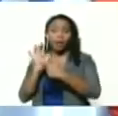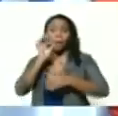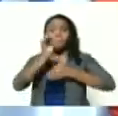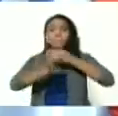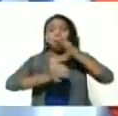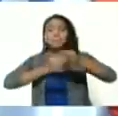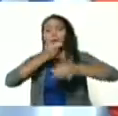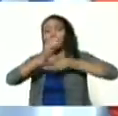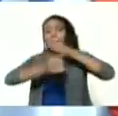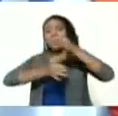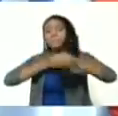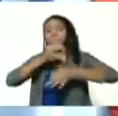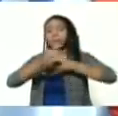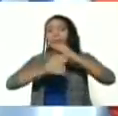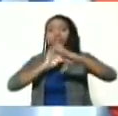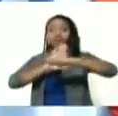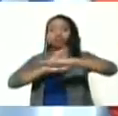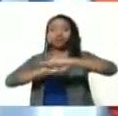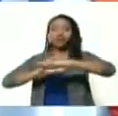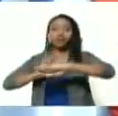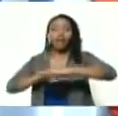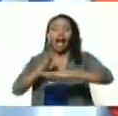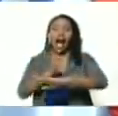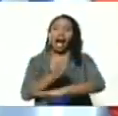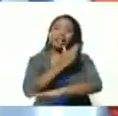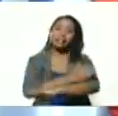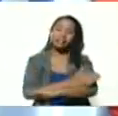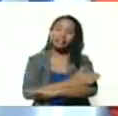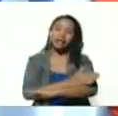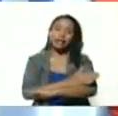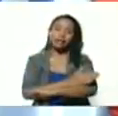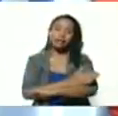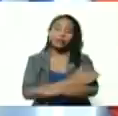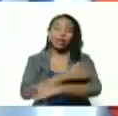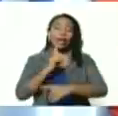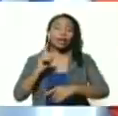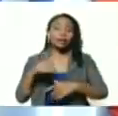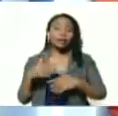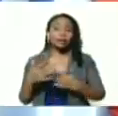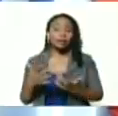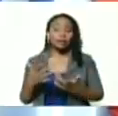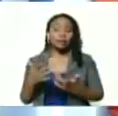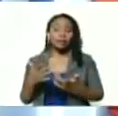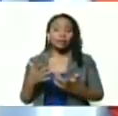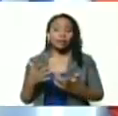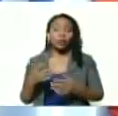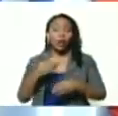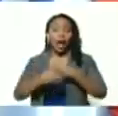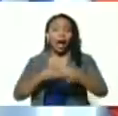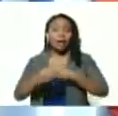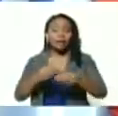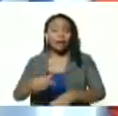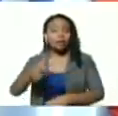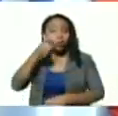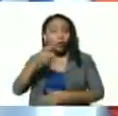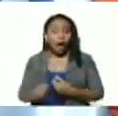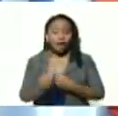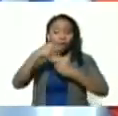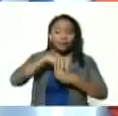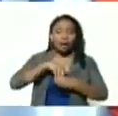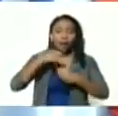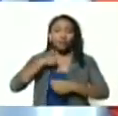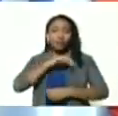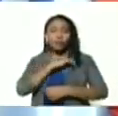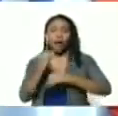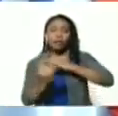explicación para la advertencia temprana y para la alerta en lo que implica la seguridad interna de